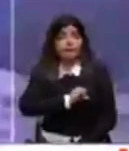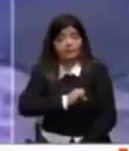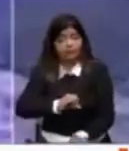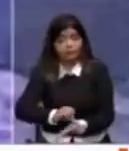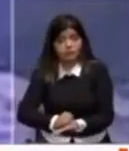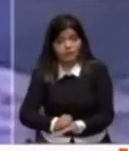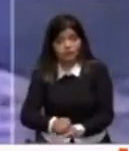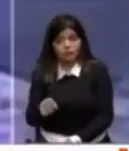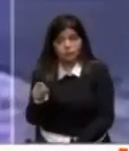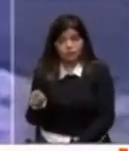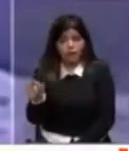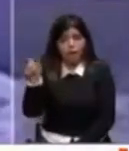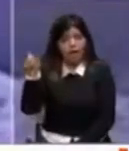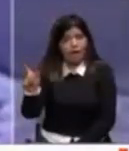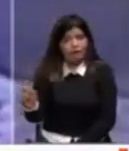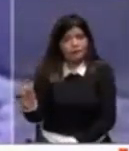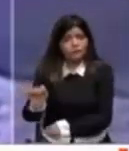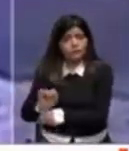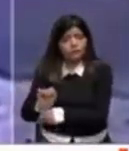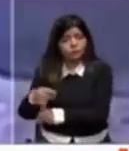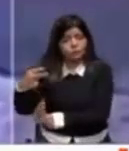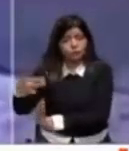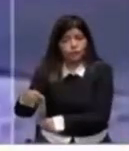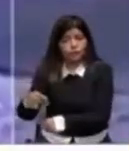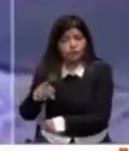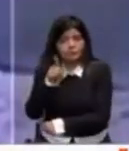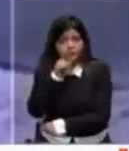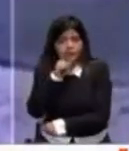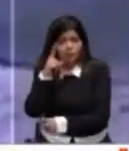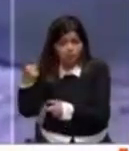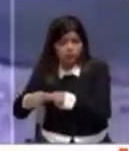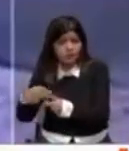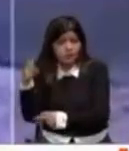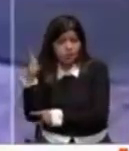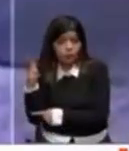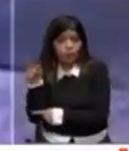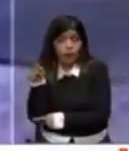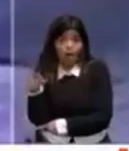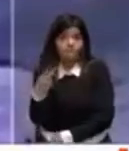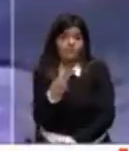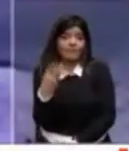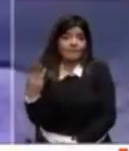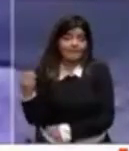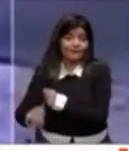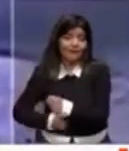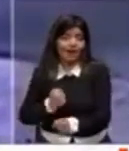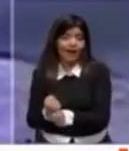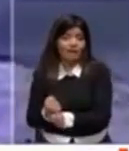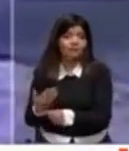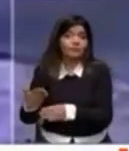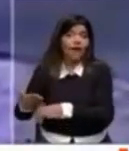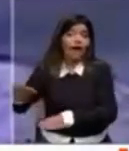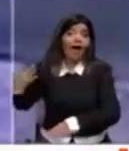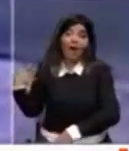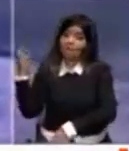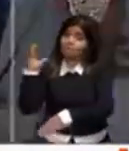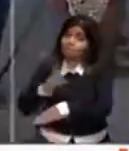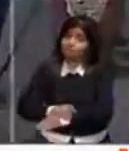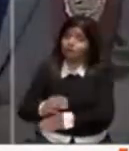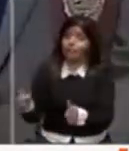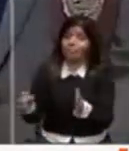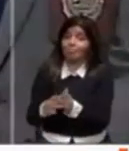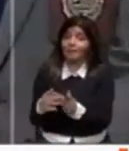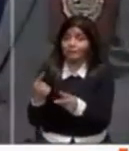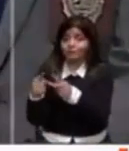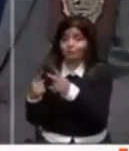un arma legalmente inscrita o no. En todo caso, es un joven de 23 años con detenciones por tres delitos distintos.